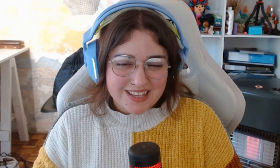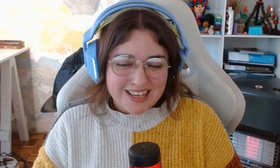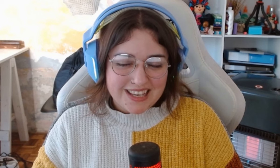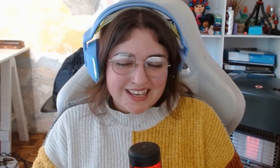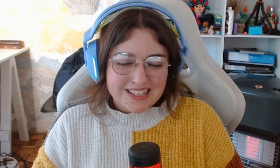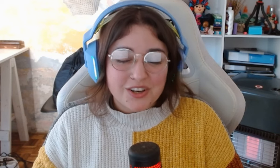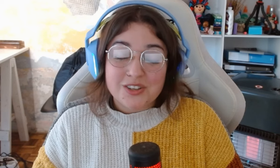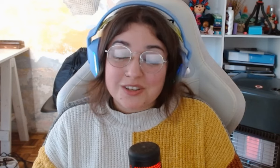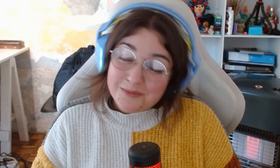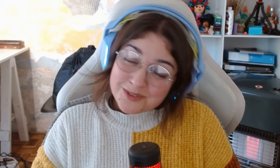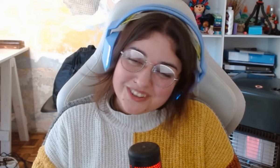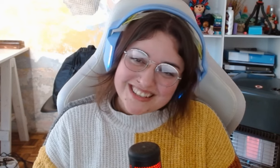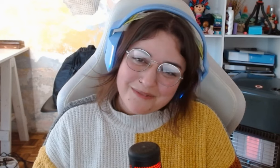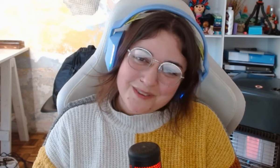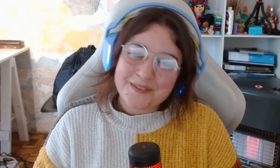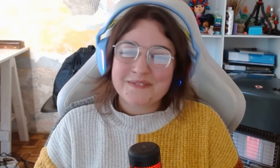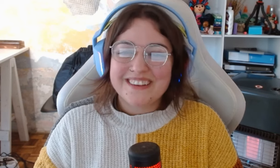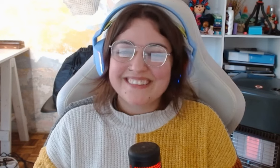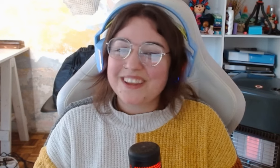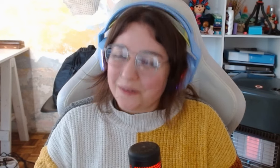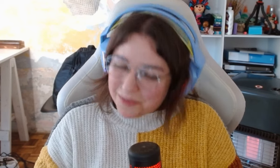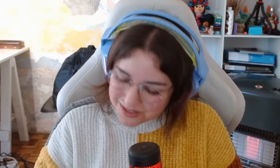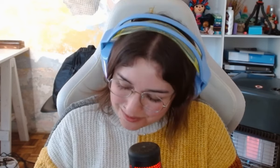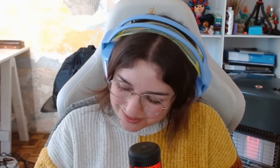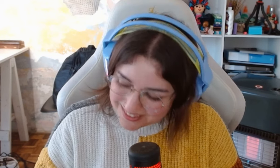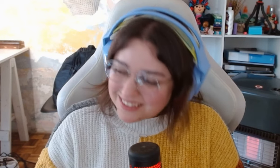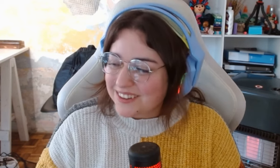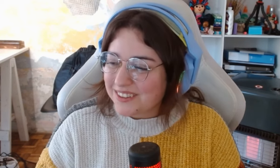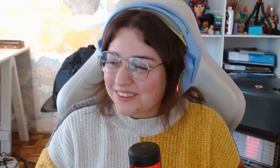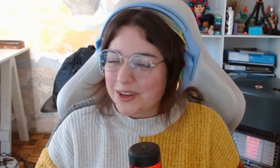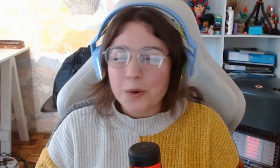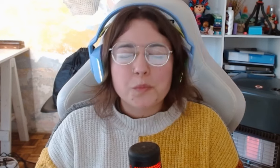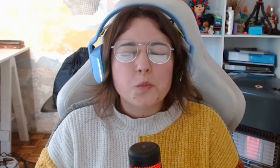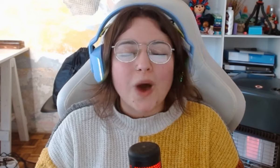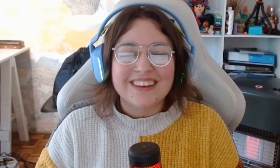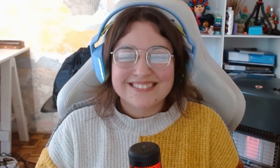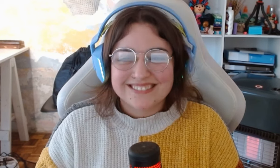Chicos, los amo mucho, gracias por verme y nos vemos próximamente con otro video. ¡Muah!